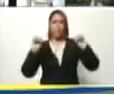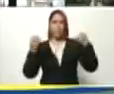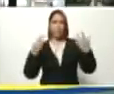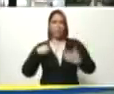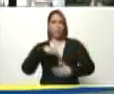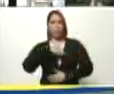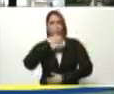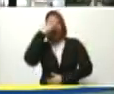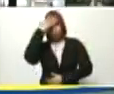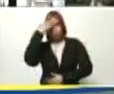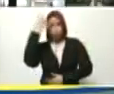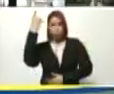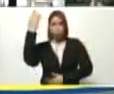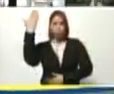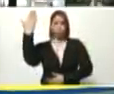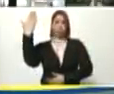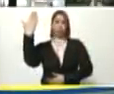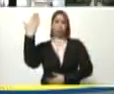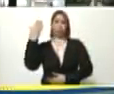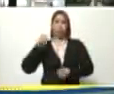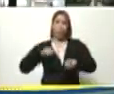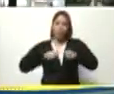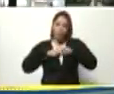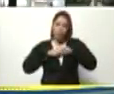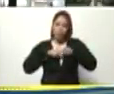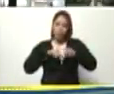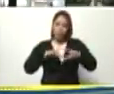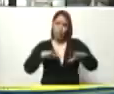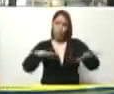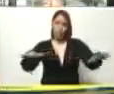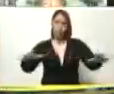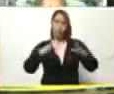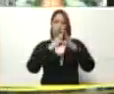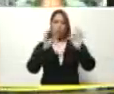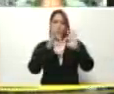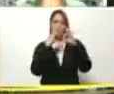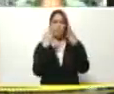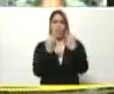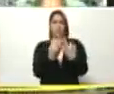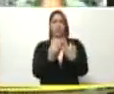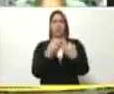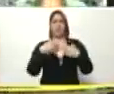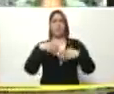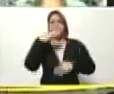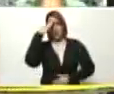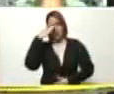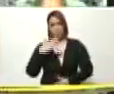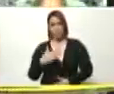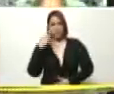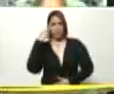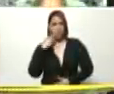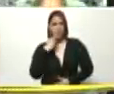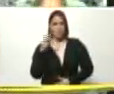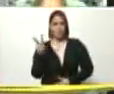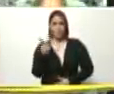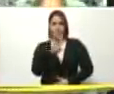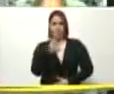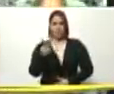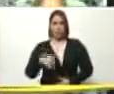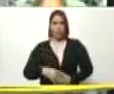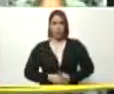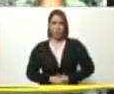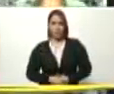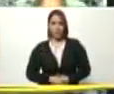Dios lleguen a toda la familia militar bolivariana de Venezuela. A los que